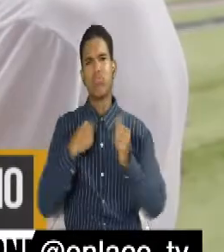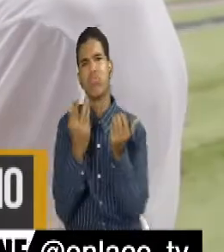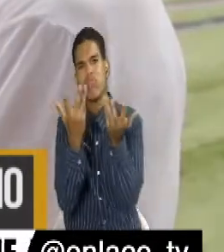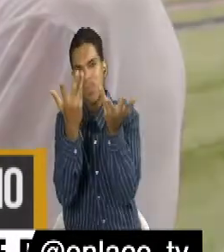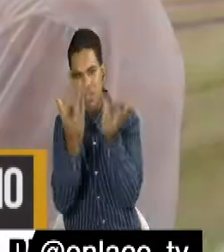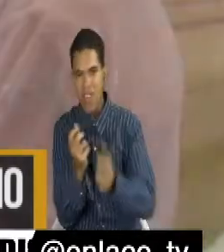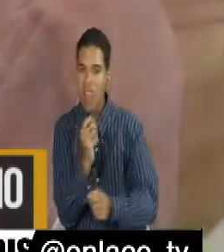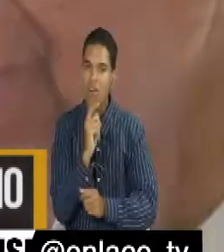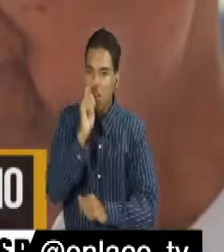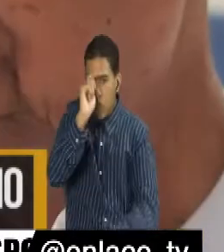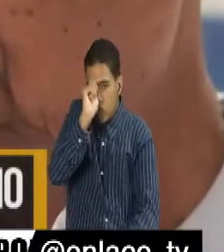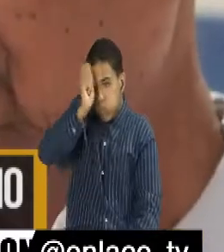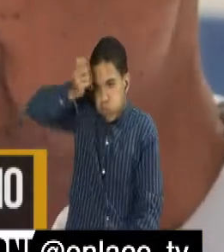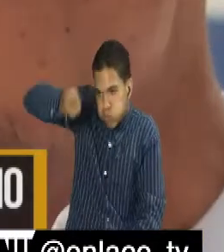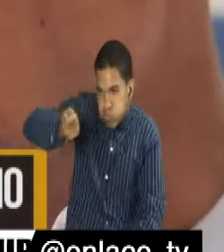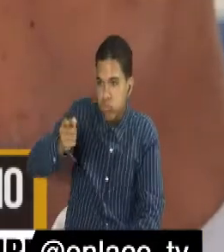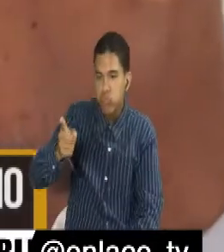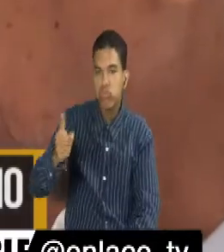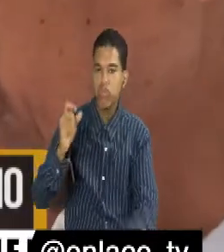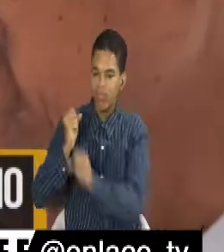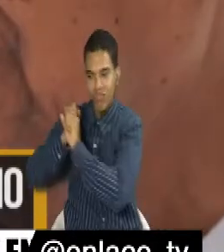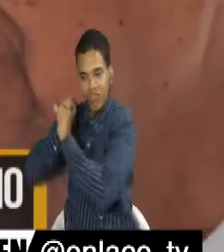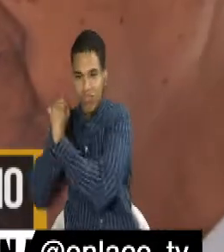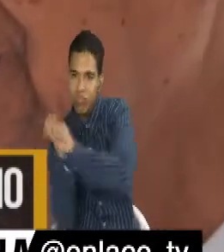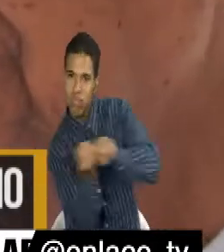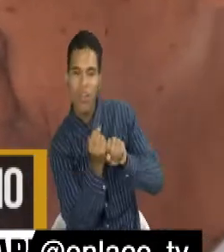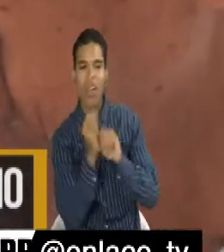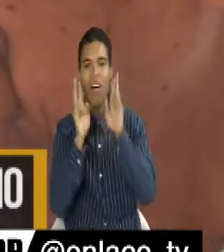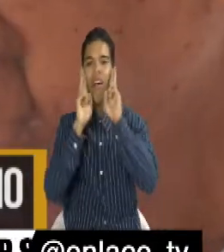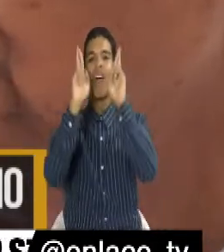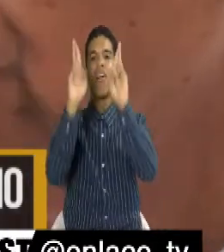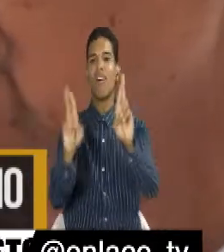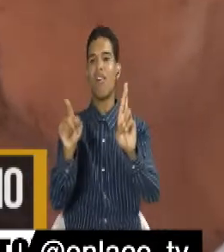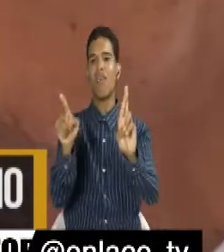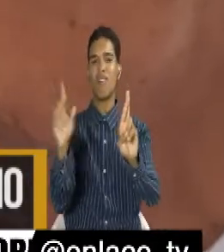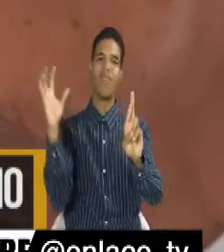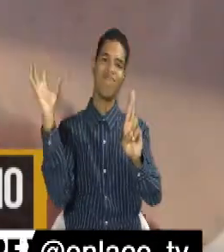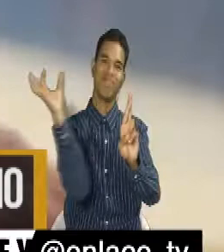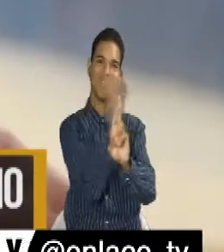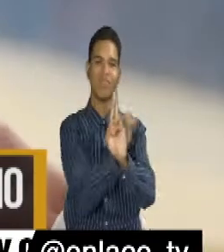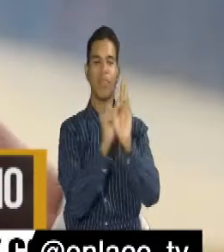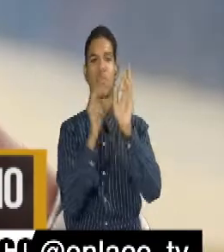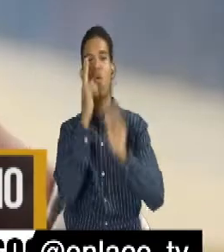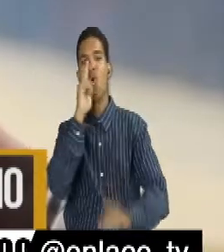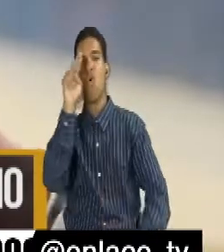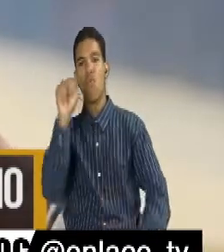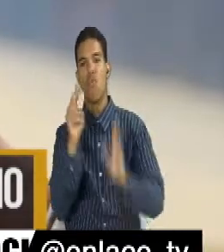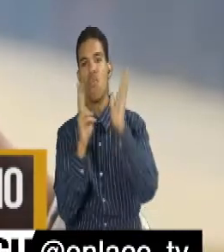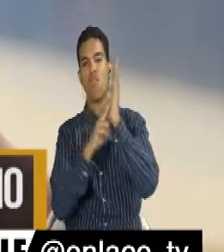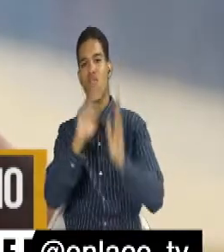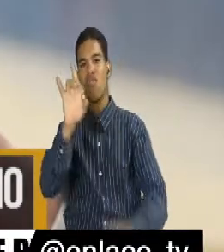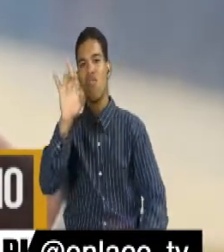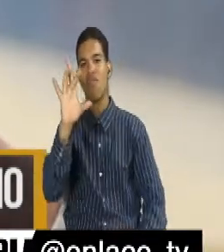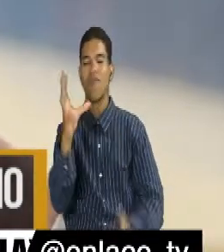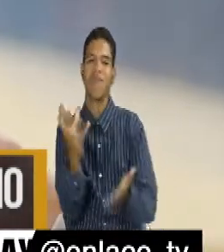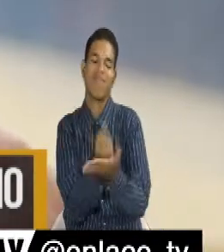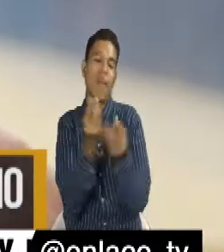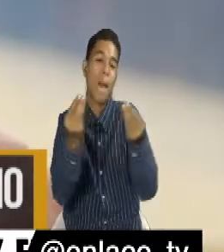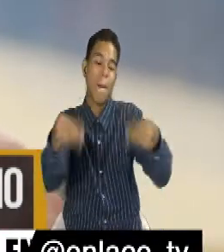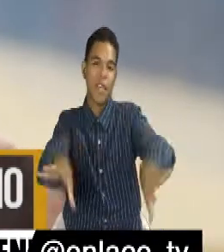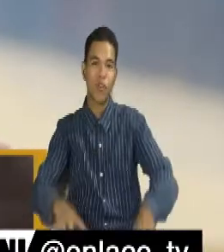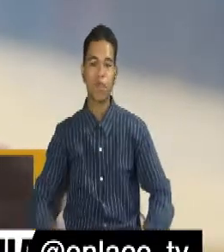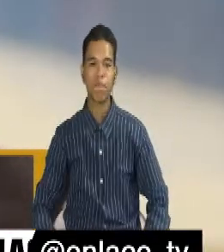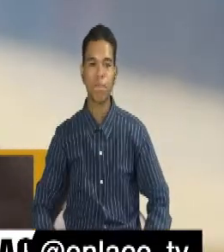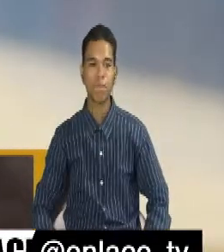el reconocimiento deportivo que infortunadamente se perdió en julio de 2015. Bueno, esperamos organizar nuevamente los